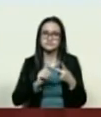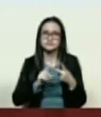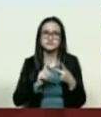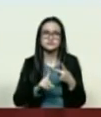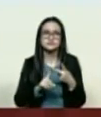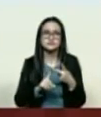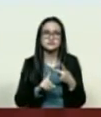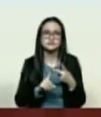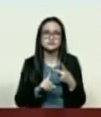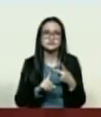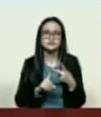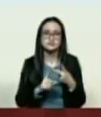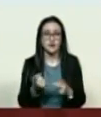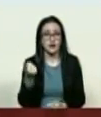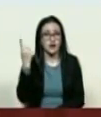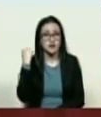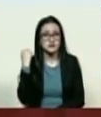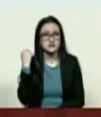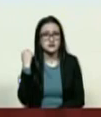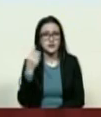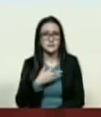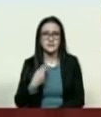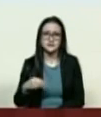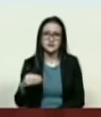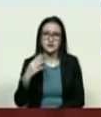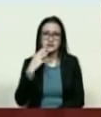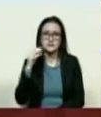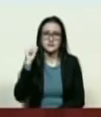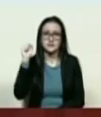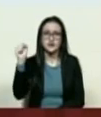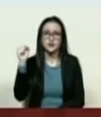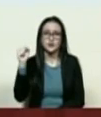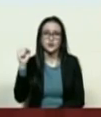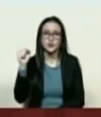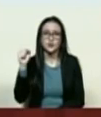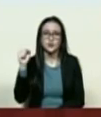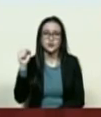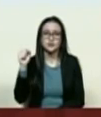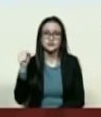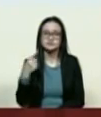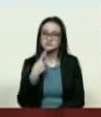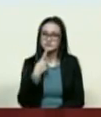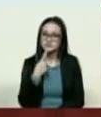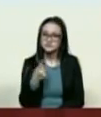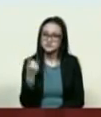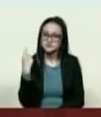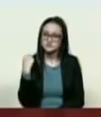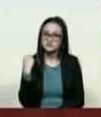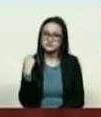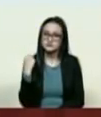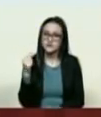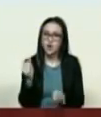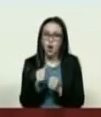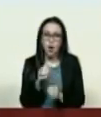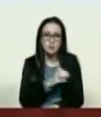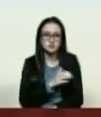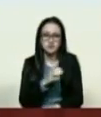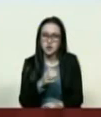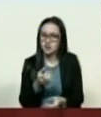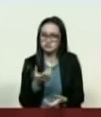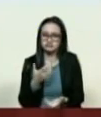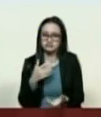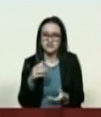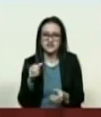parte, quisiera... El día de ayer, el presidente de la República, Nicolás Maduro Moros, decía que con oposición o sin